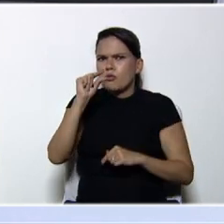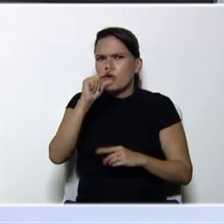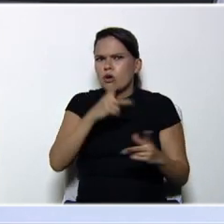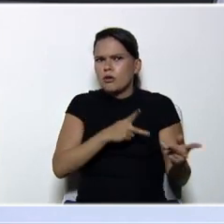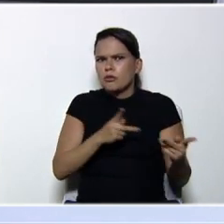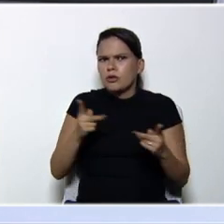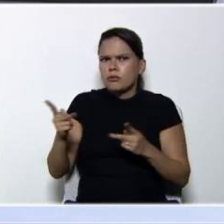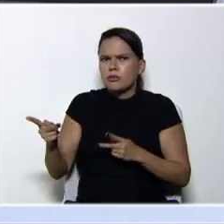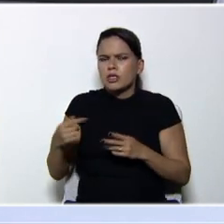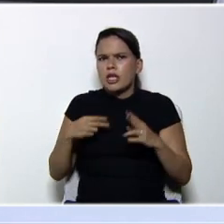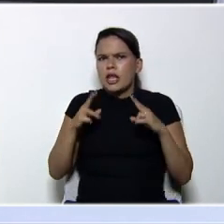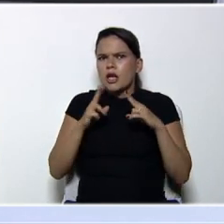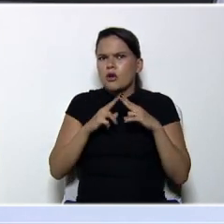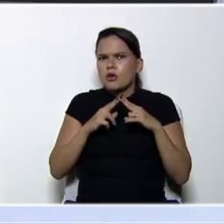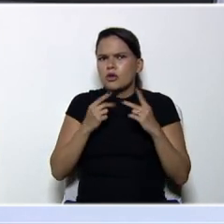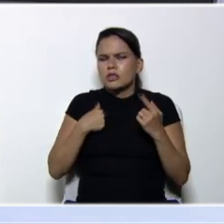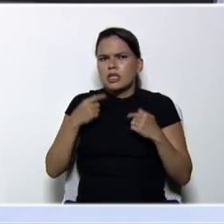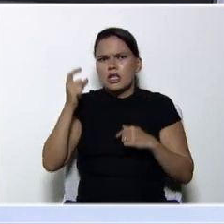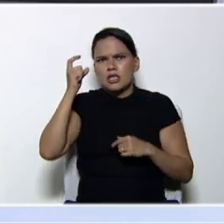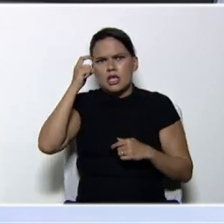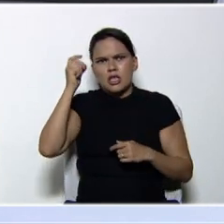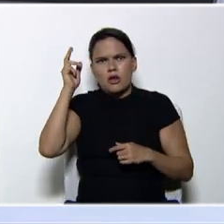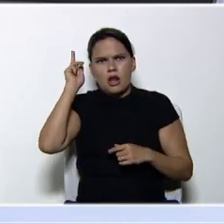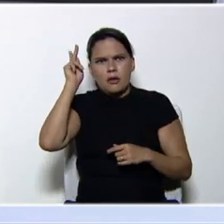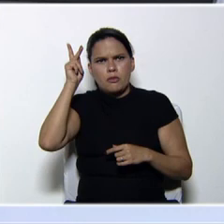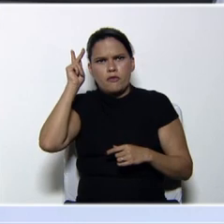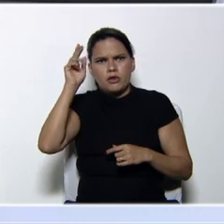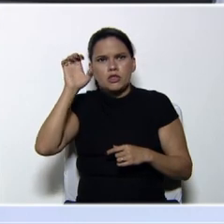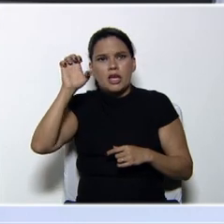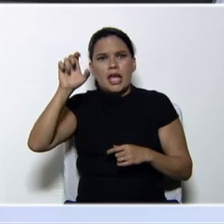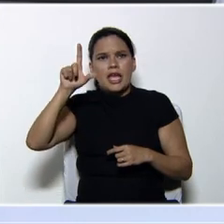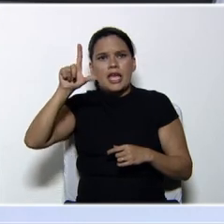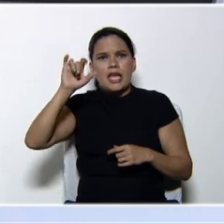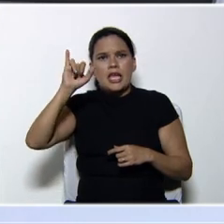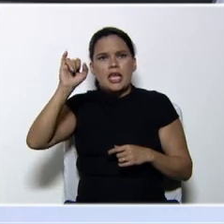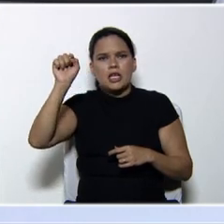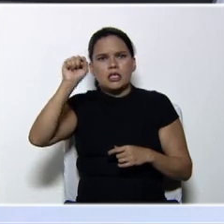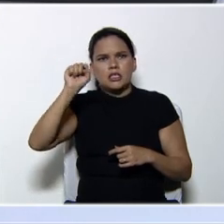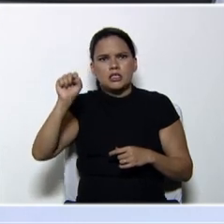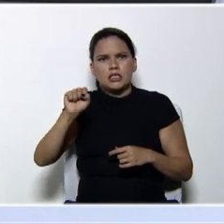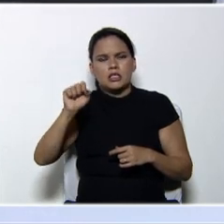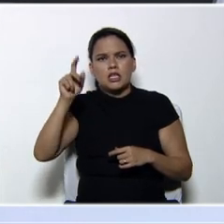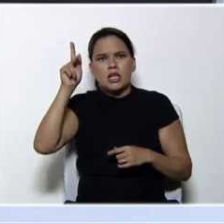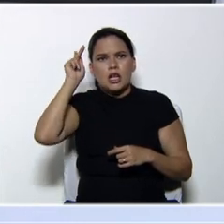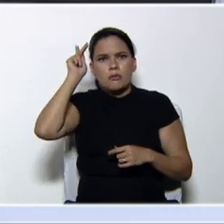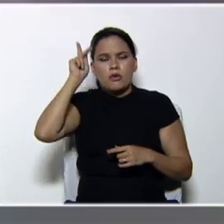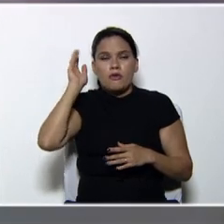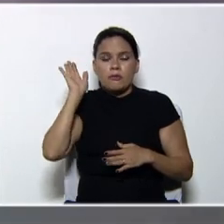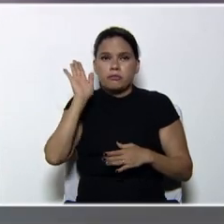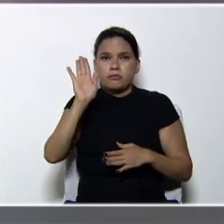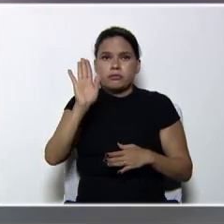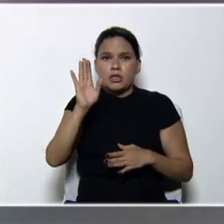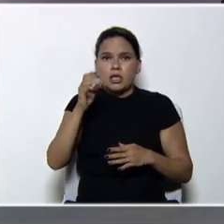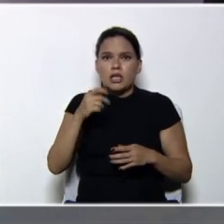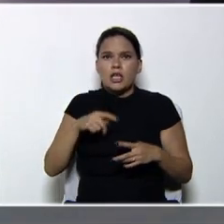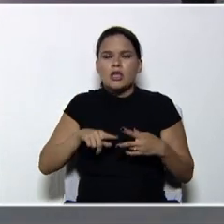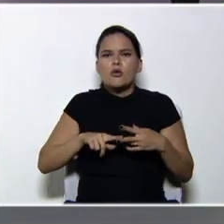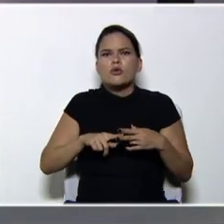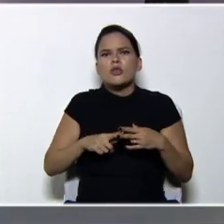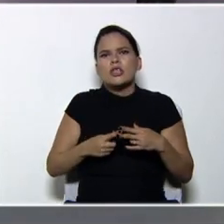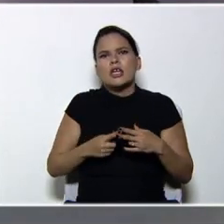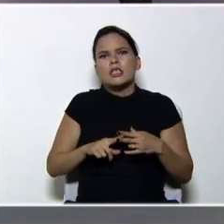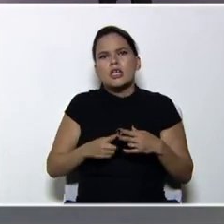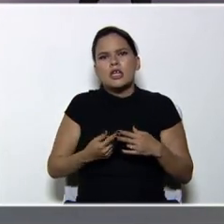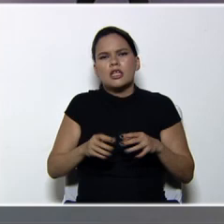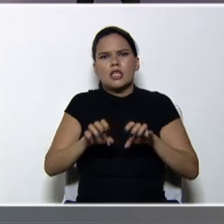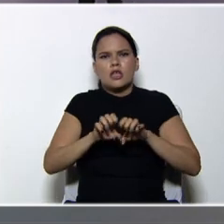invitar a conocer el día de hoy a la profesora Elsie de la Rosa. La profe viene de un taller de educación laboral y tiene